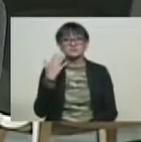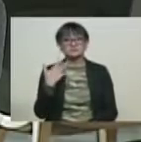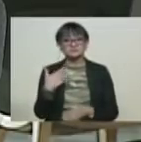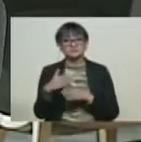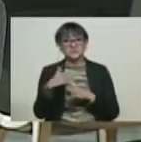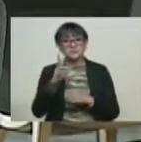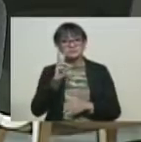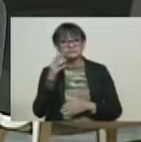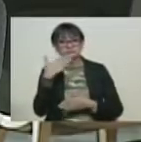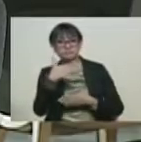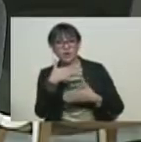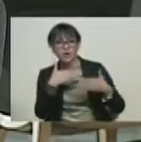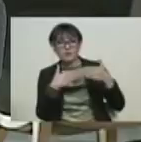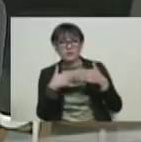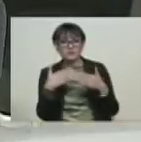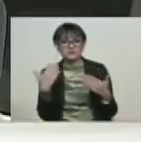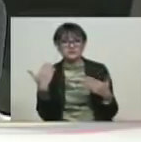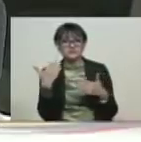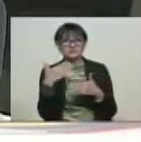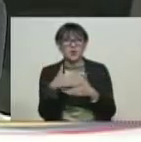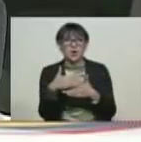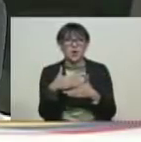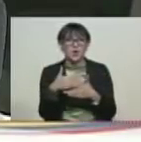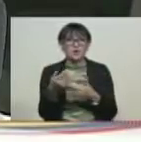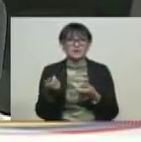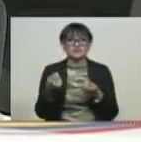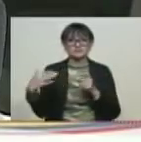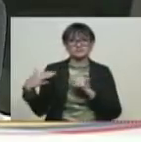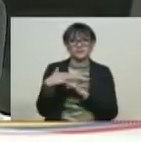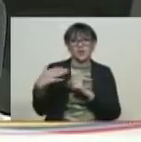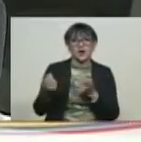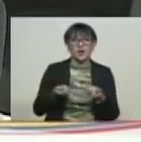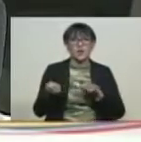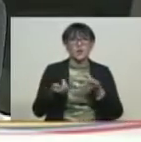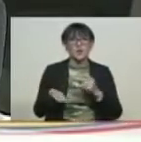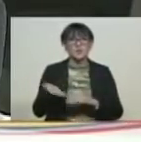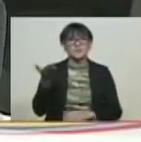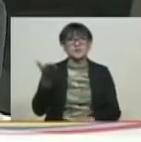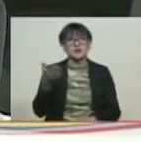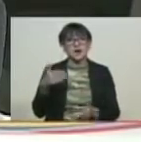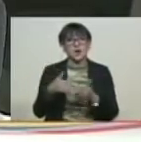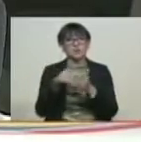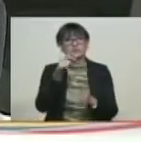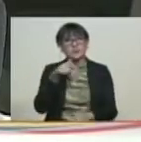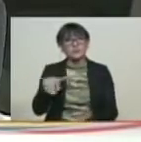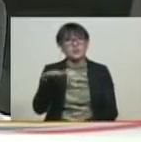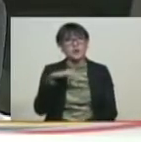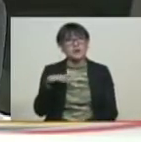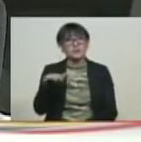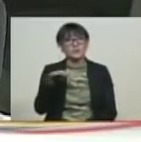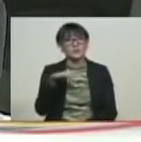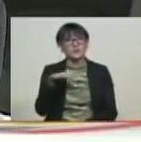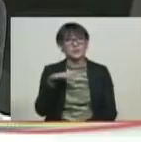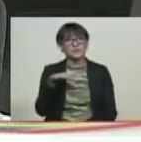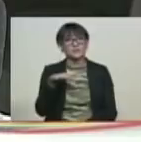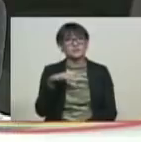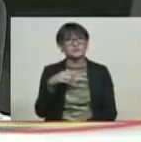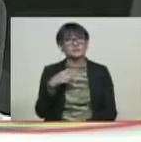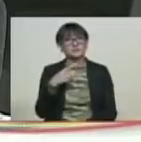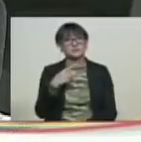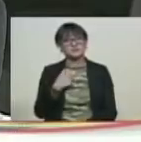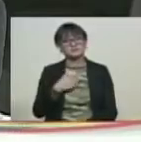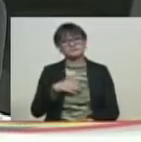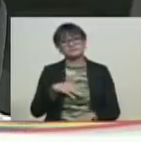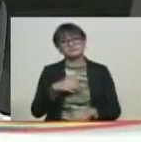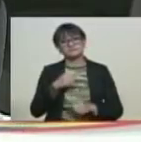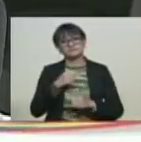obstáculos, dificultades o la guerra económica que me han hecho y le hacen al pueblo, ahí digo, bueno, ahí me